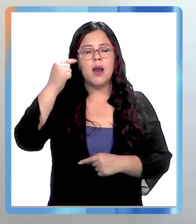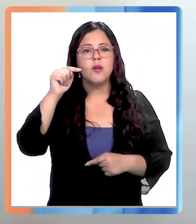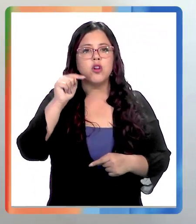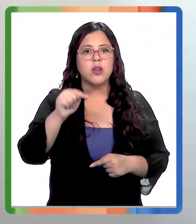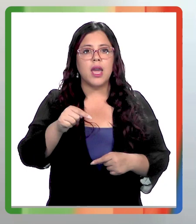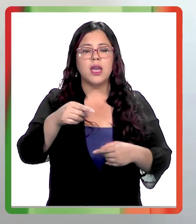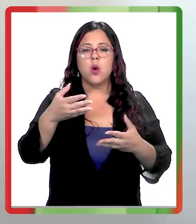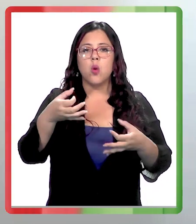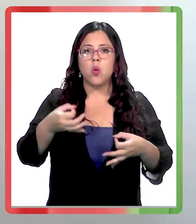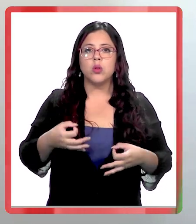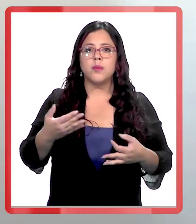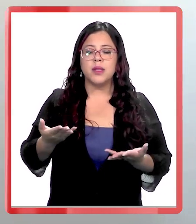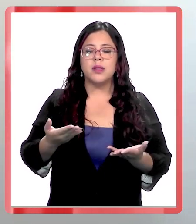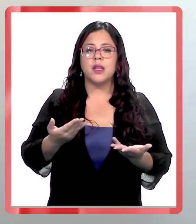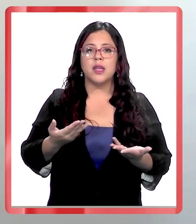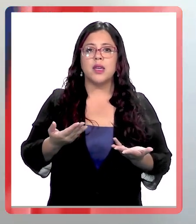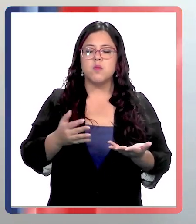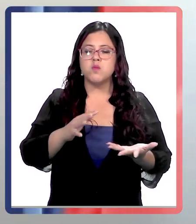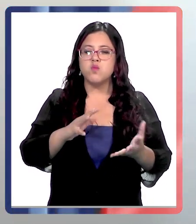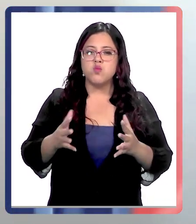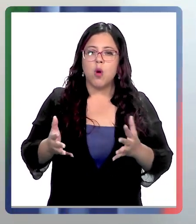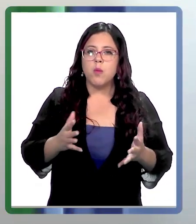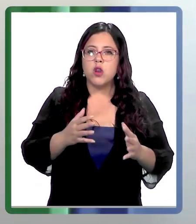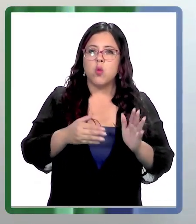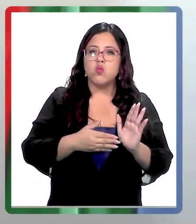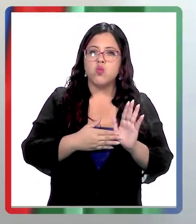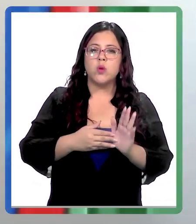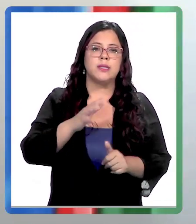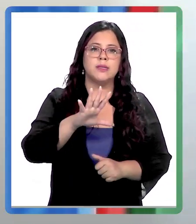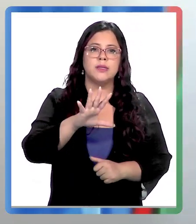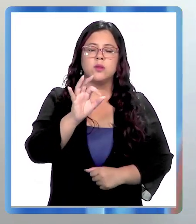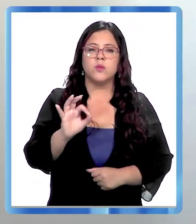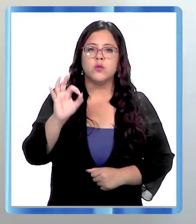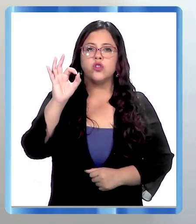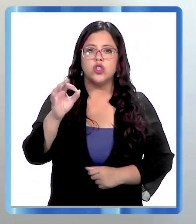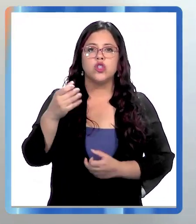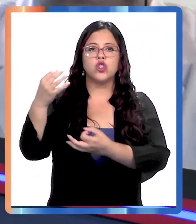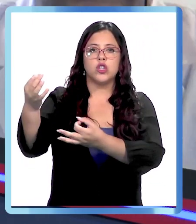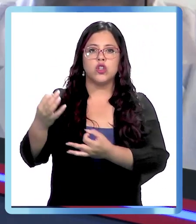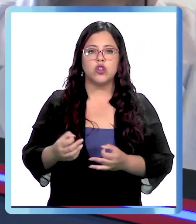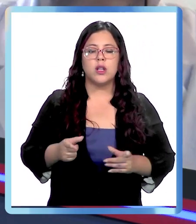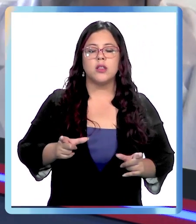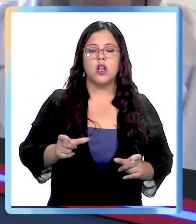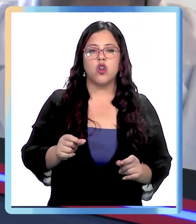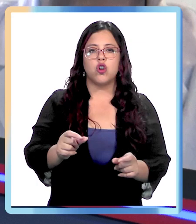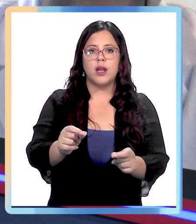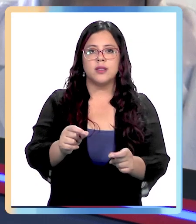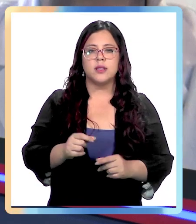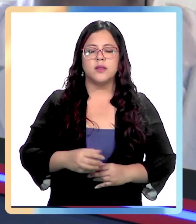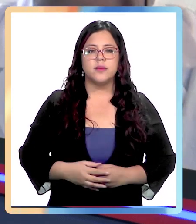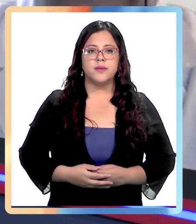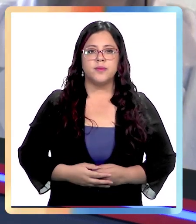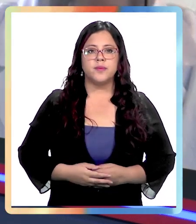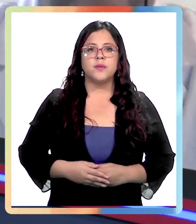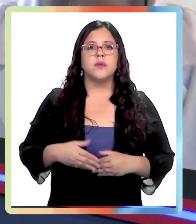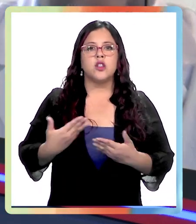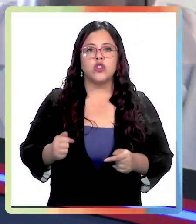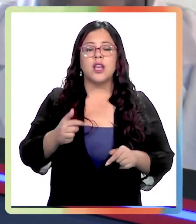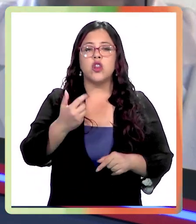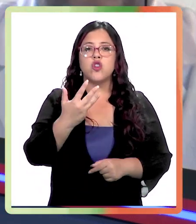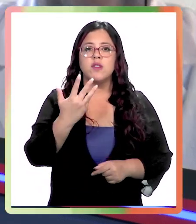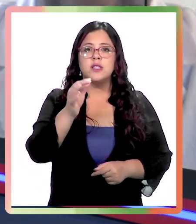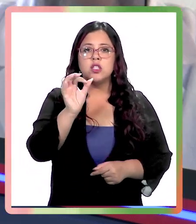llamado síndrome de Lynch o cáncer colorectal hereditario no poliposo y la poliposia adenomatosa familiar,